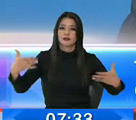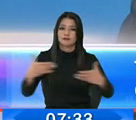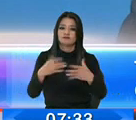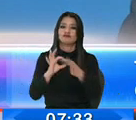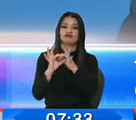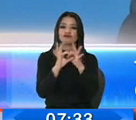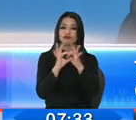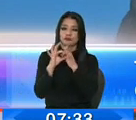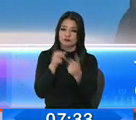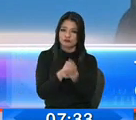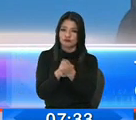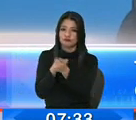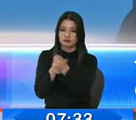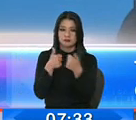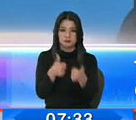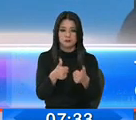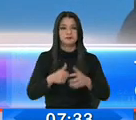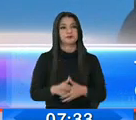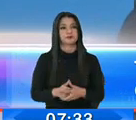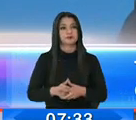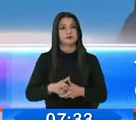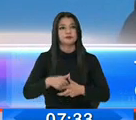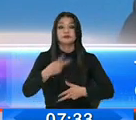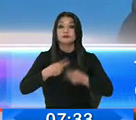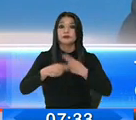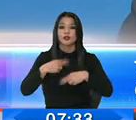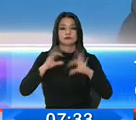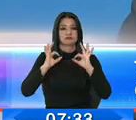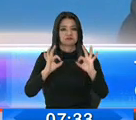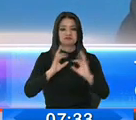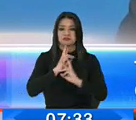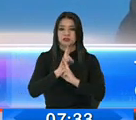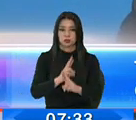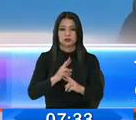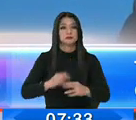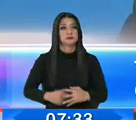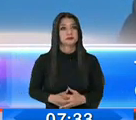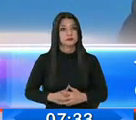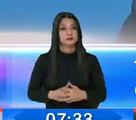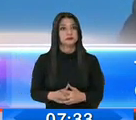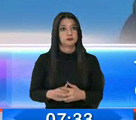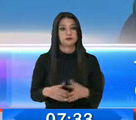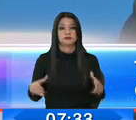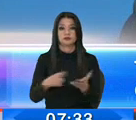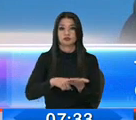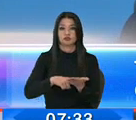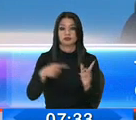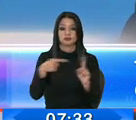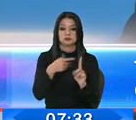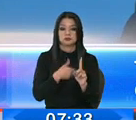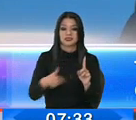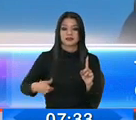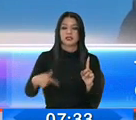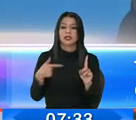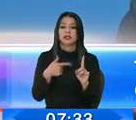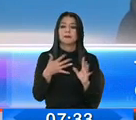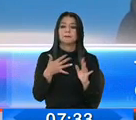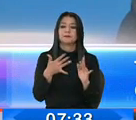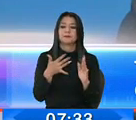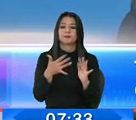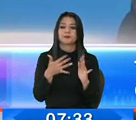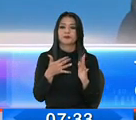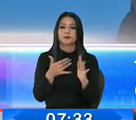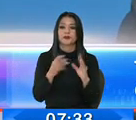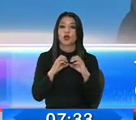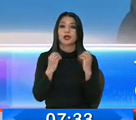y fortalecerla. En el ámbito comercial creo que hemos tenido muy buenos resultados. Mantuvimos una reunión con el principal del USTR, el